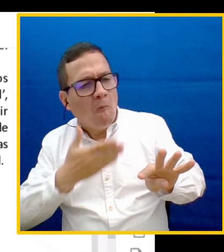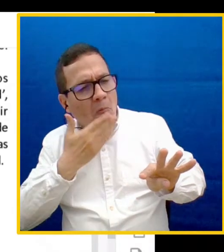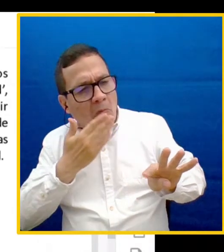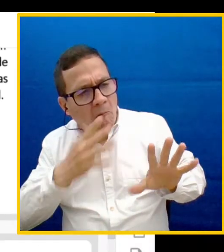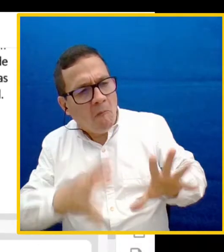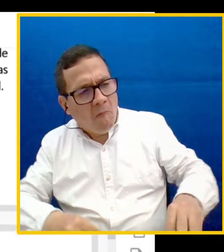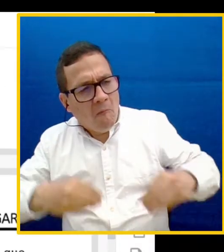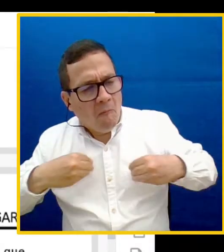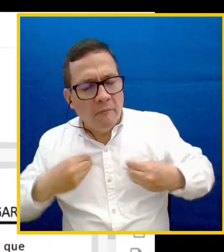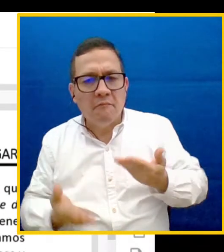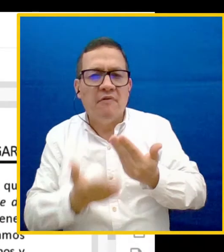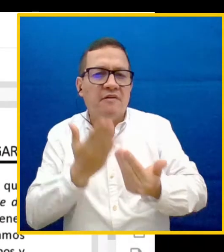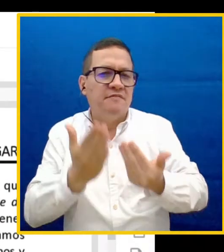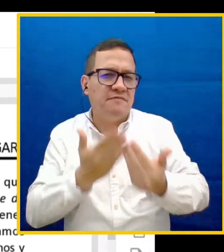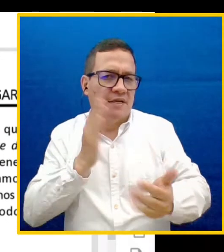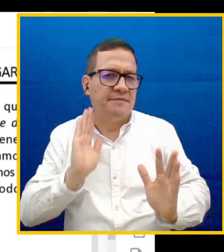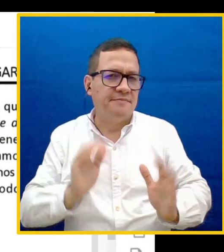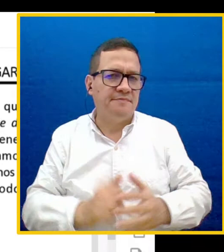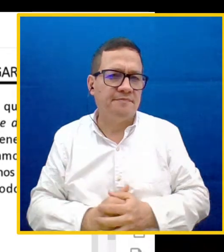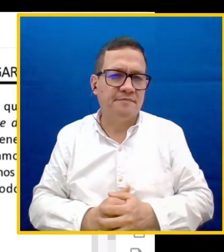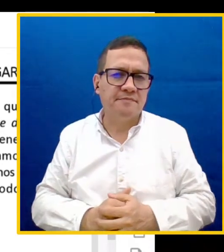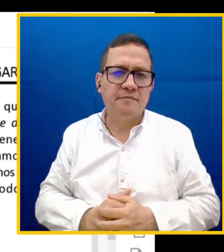confiabilidad.